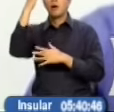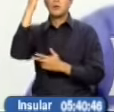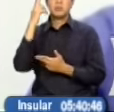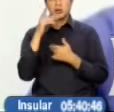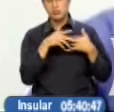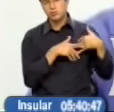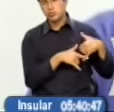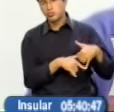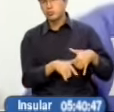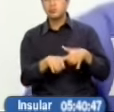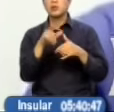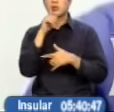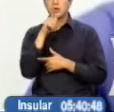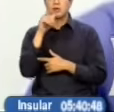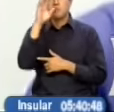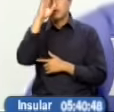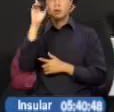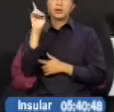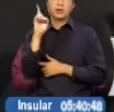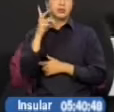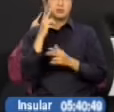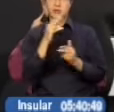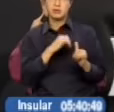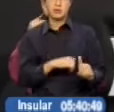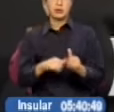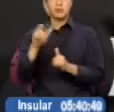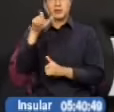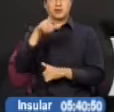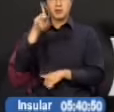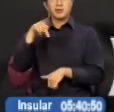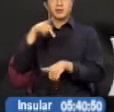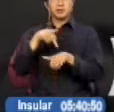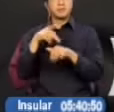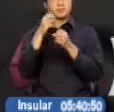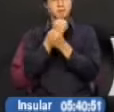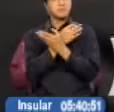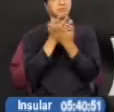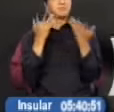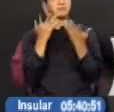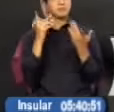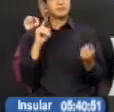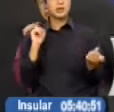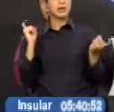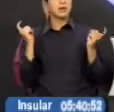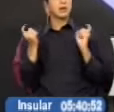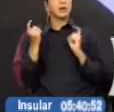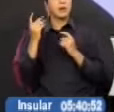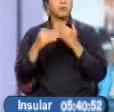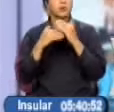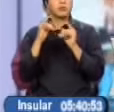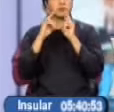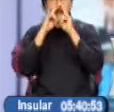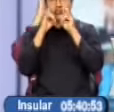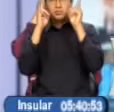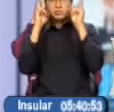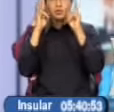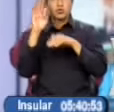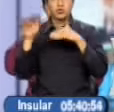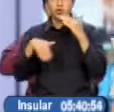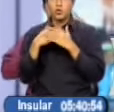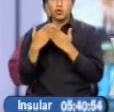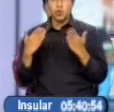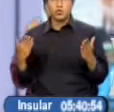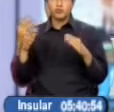son manejadas por la derecha brasilera la socióloga palmira chamero también incluye un cambio hacia el neoliberalismo todas las